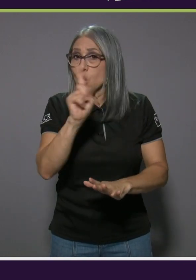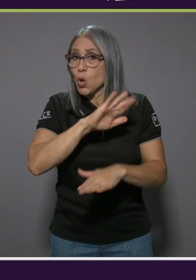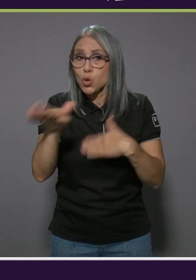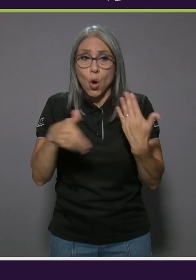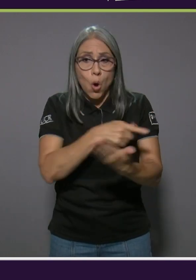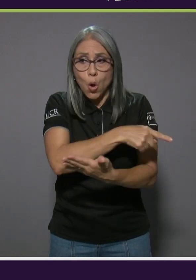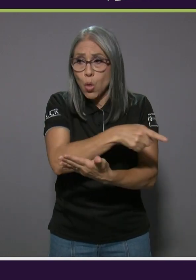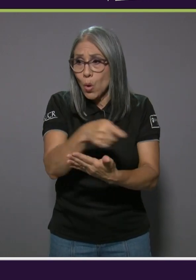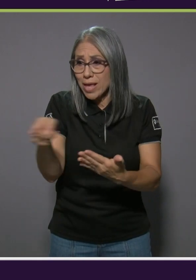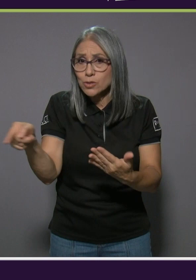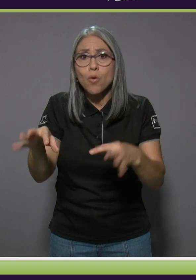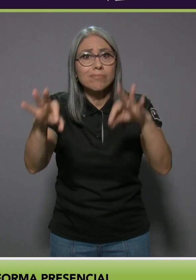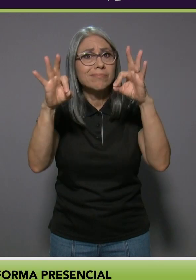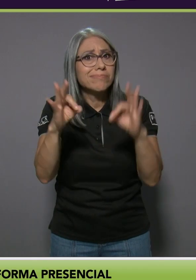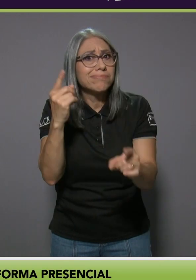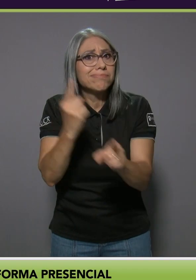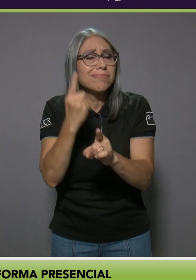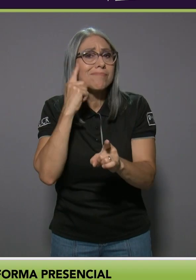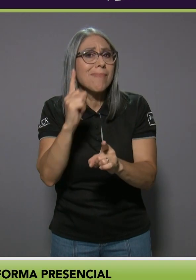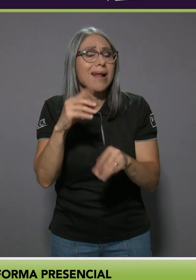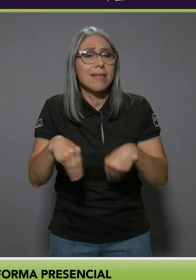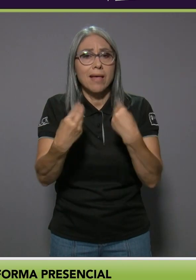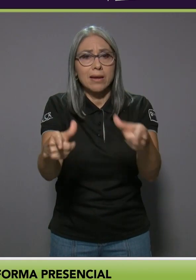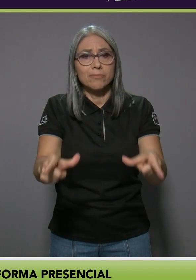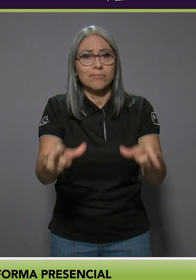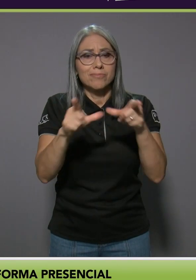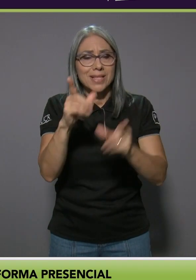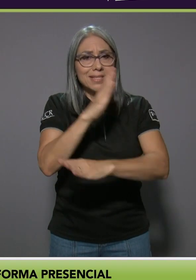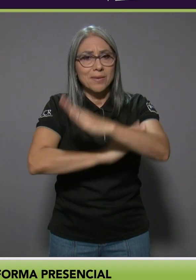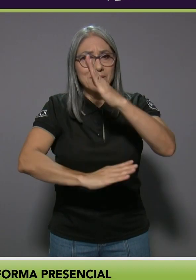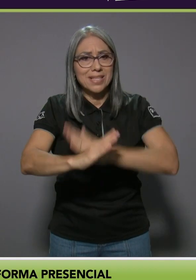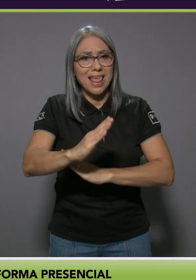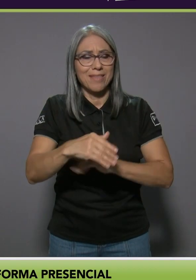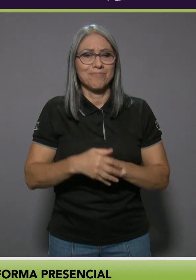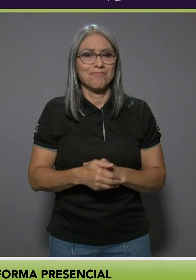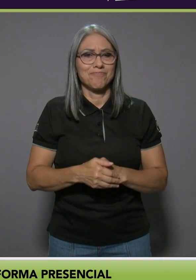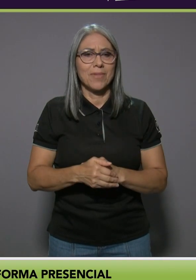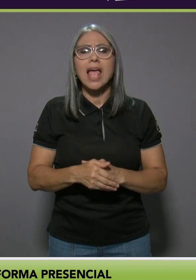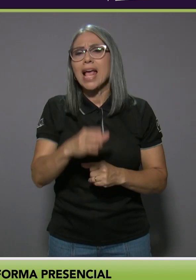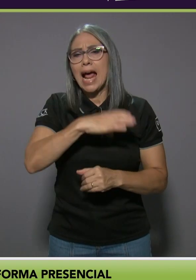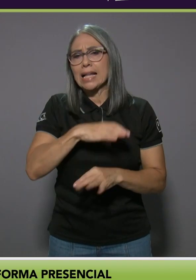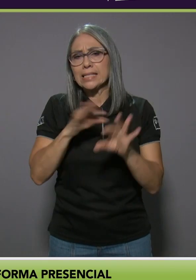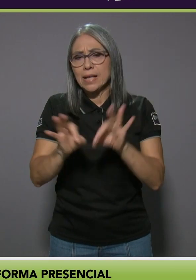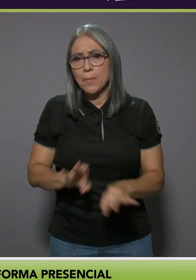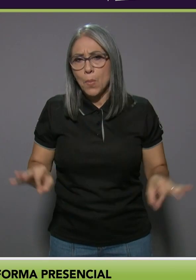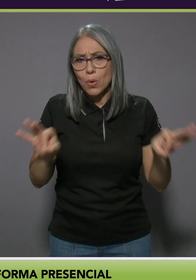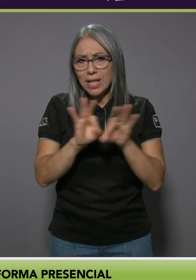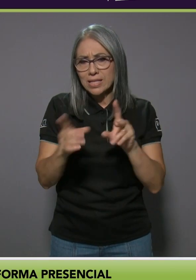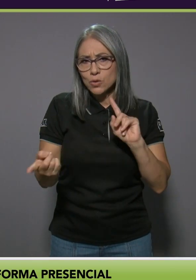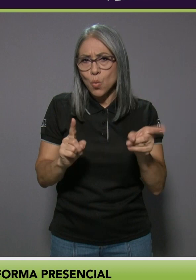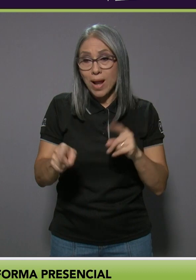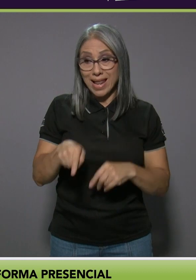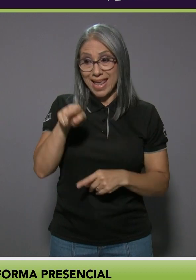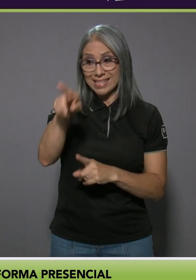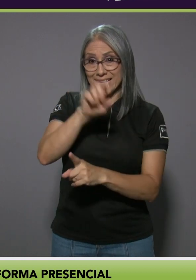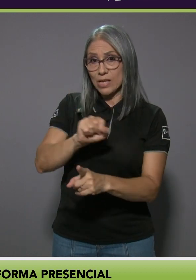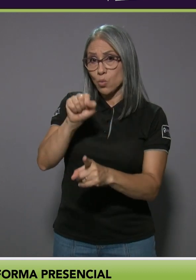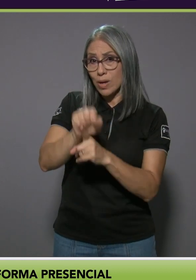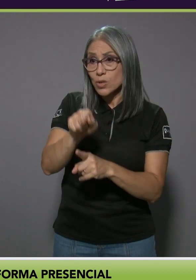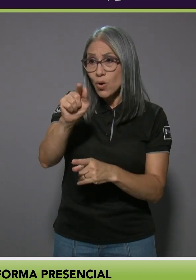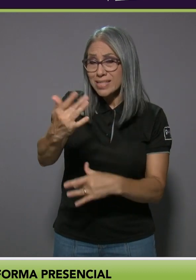certificadas por discapacidad. ¿Qué son cosas importantes? La duración en el tiempo, ¿verdad?, de esta patología. Si hay un